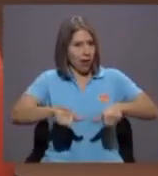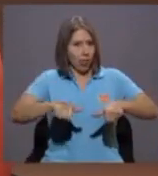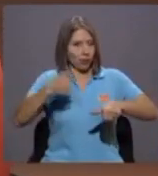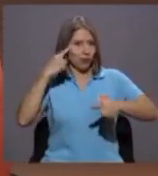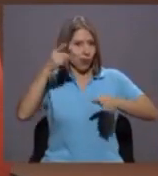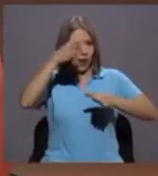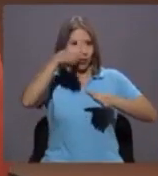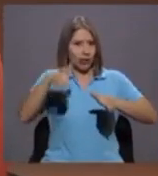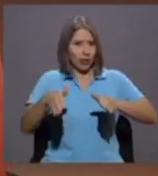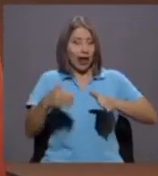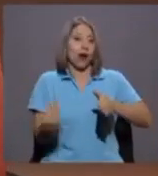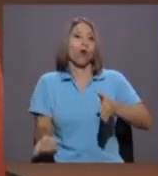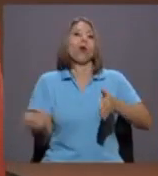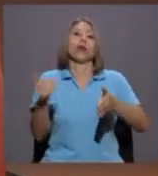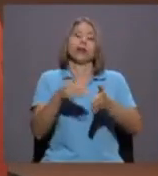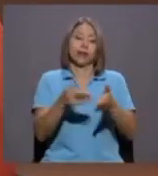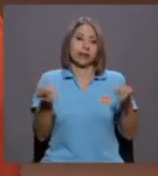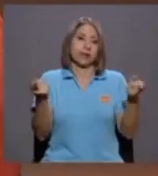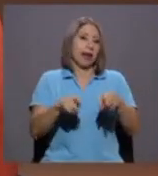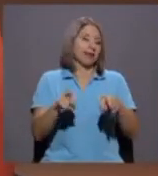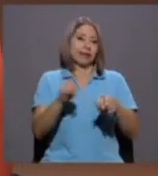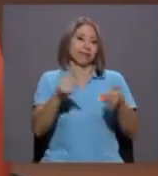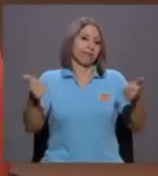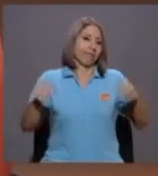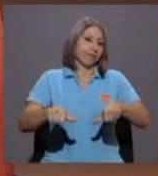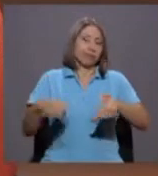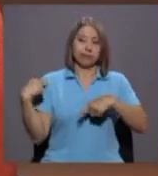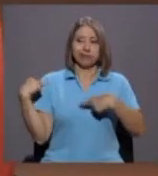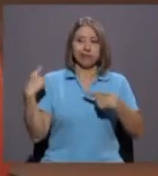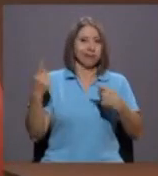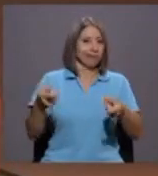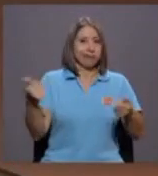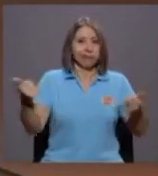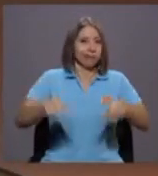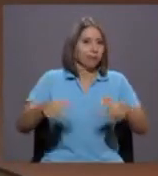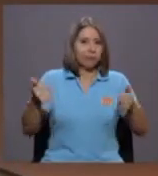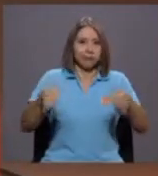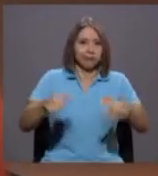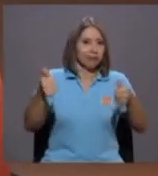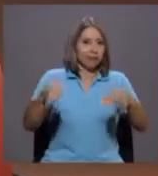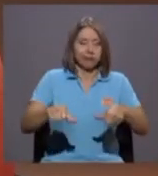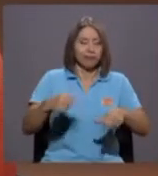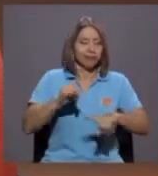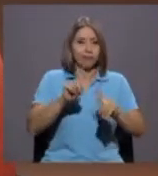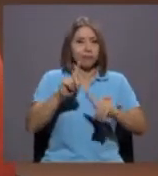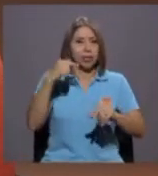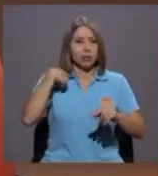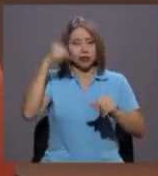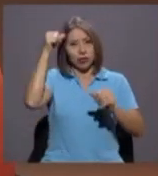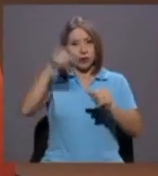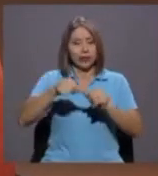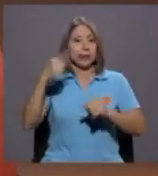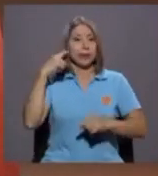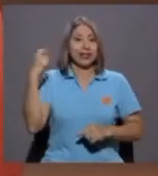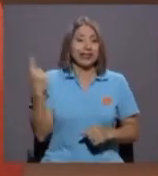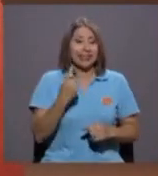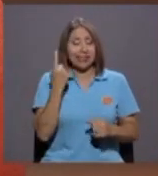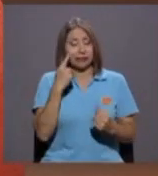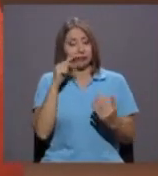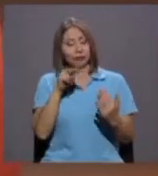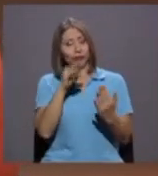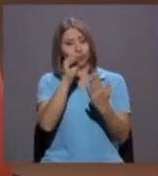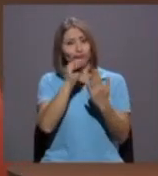no lo avala, o sea, nunca lo ha avalado, que yo recuerde, porque siempre hay registros